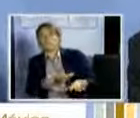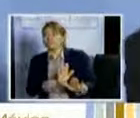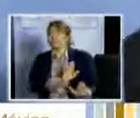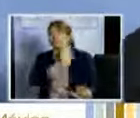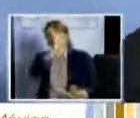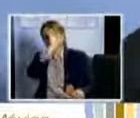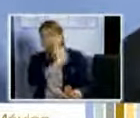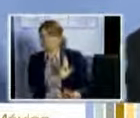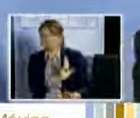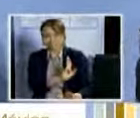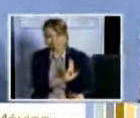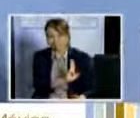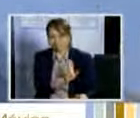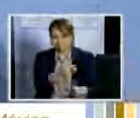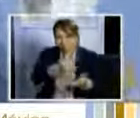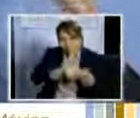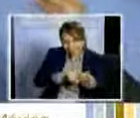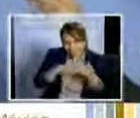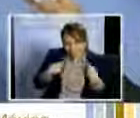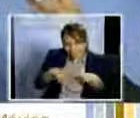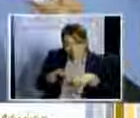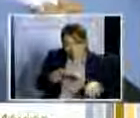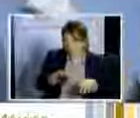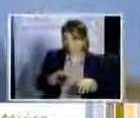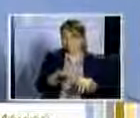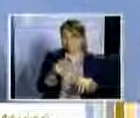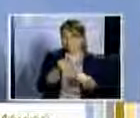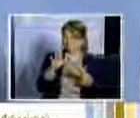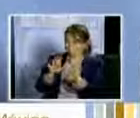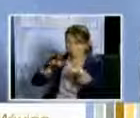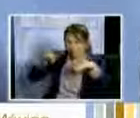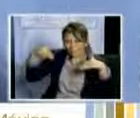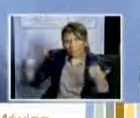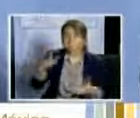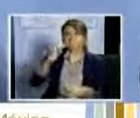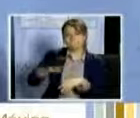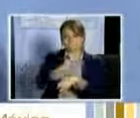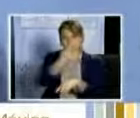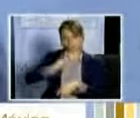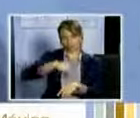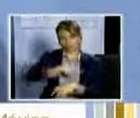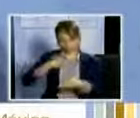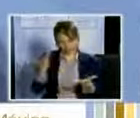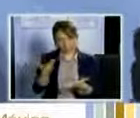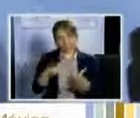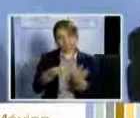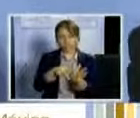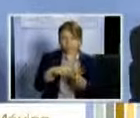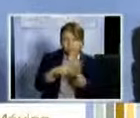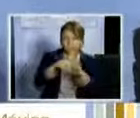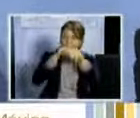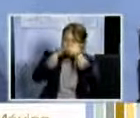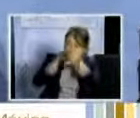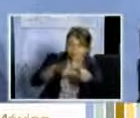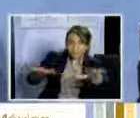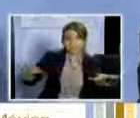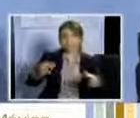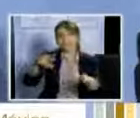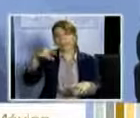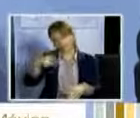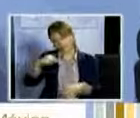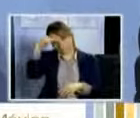temas a la sociedad a través de un nuevo boletín que se llama México Multilateral, que acabamos de lanzar, que ya está en la página de